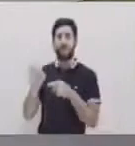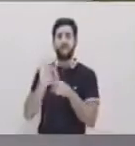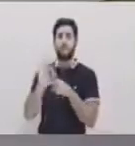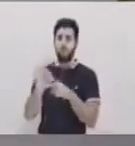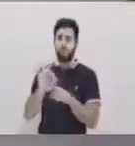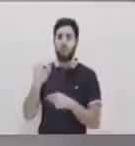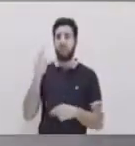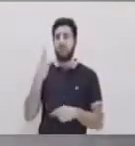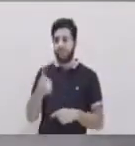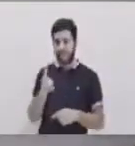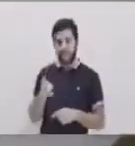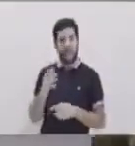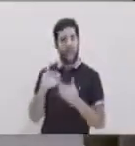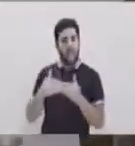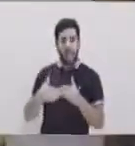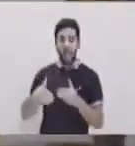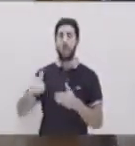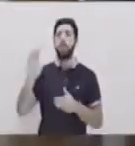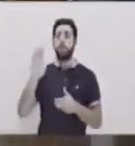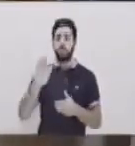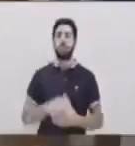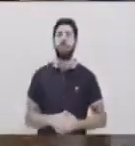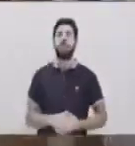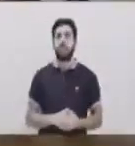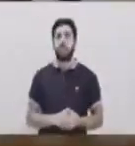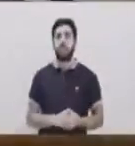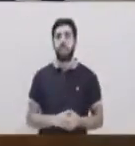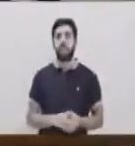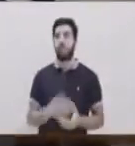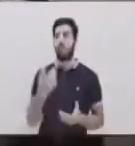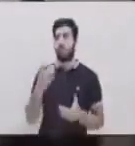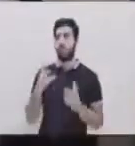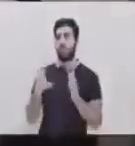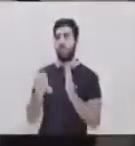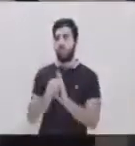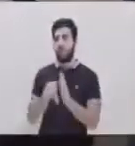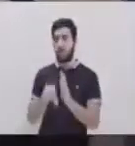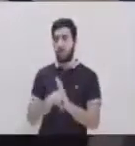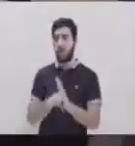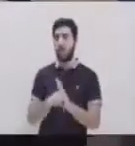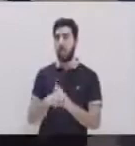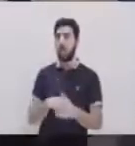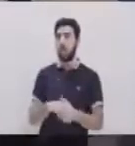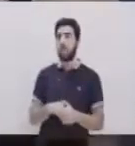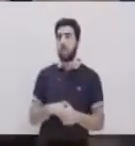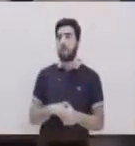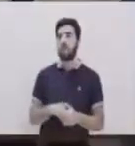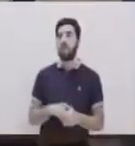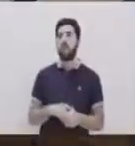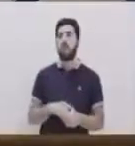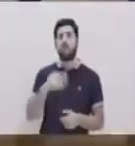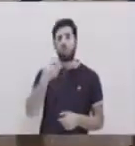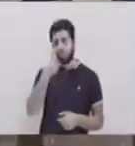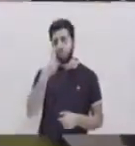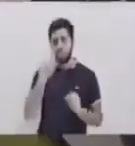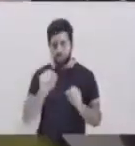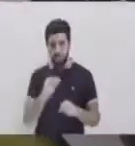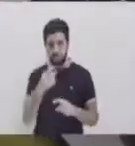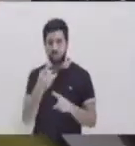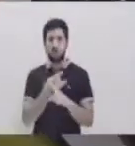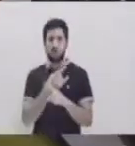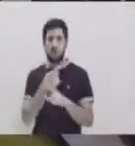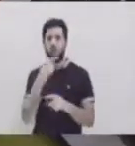funcionando. Y por eso es que a estas velas le llamamos la vela del infinito. Si no tuviéramos nosotros piedritas de colores, pues